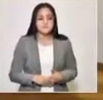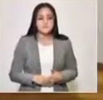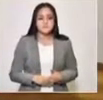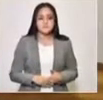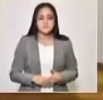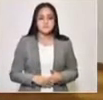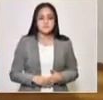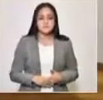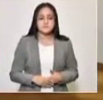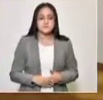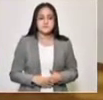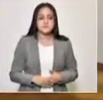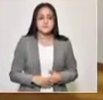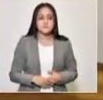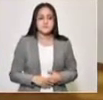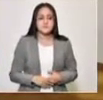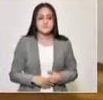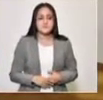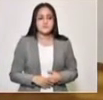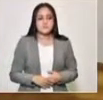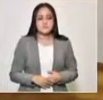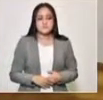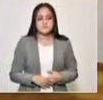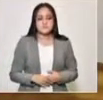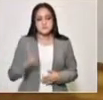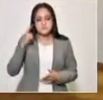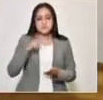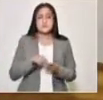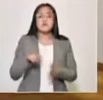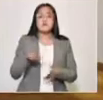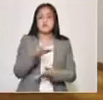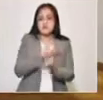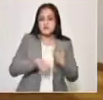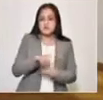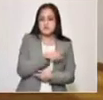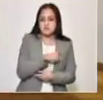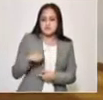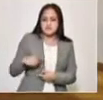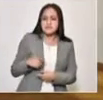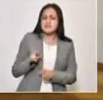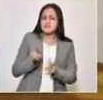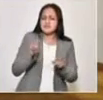¿Qué, o sea, pues no se trata de la sororidad,